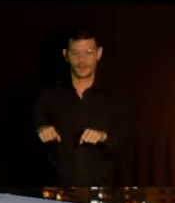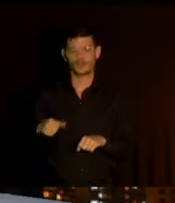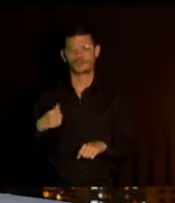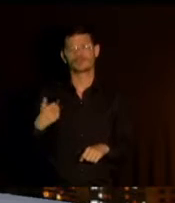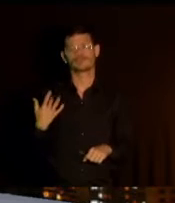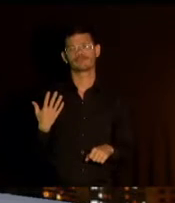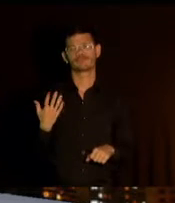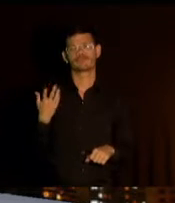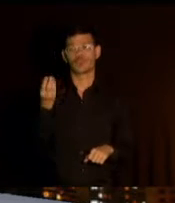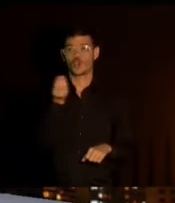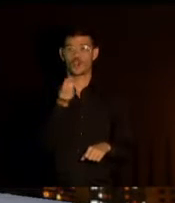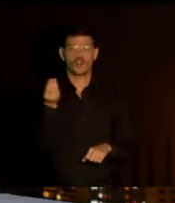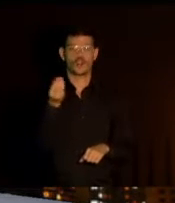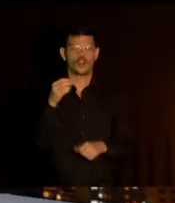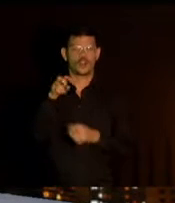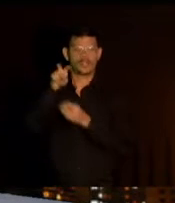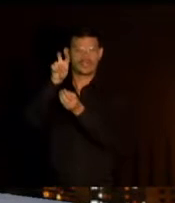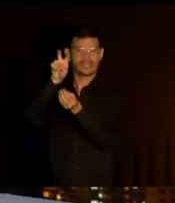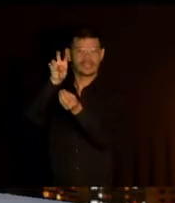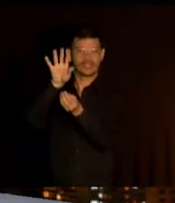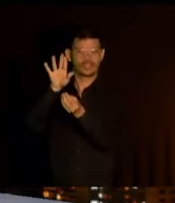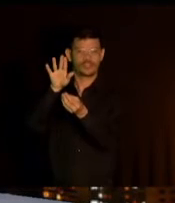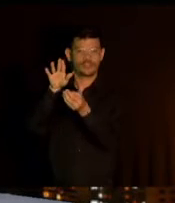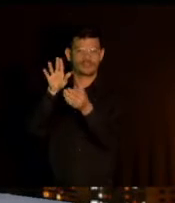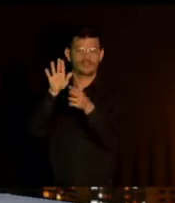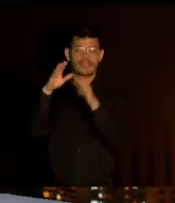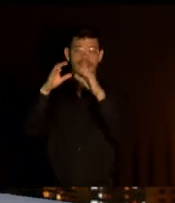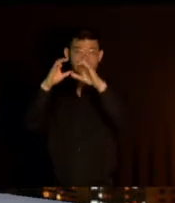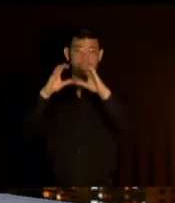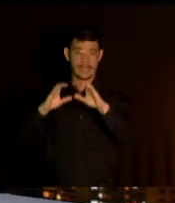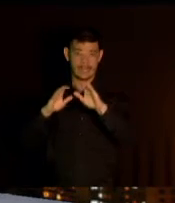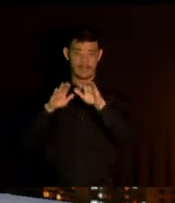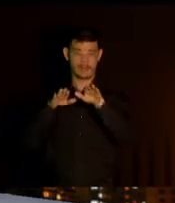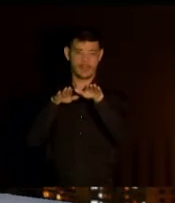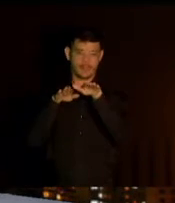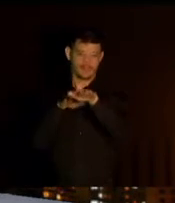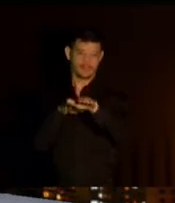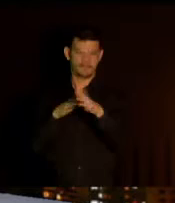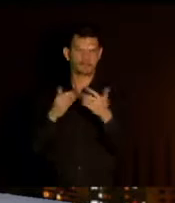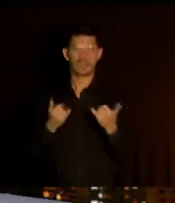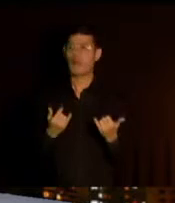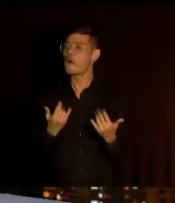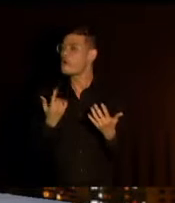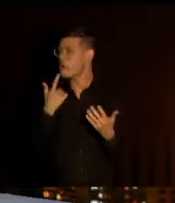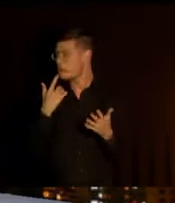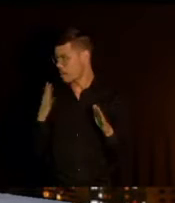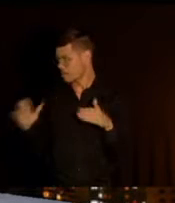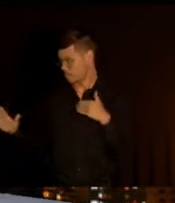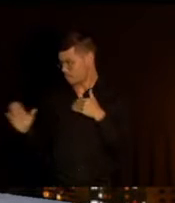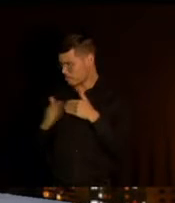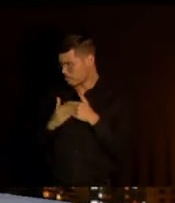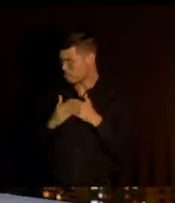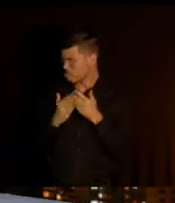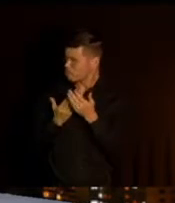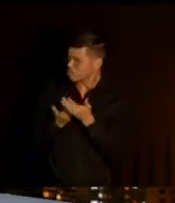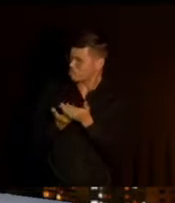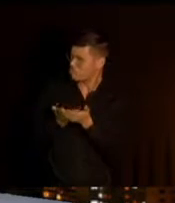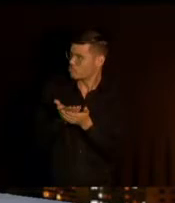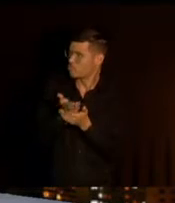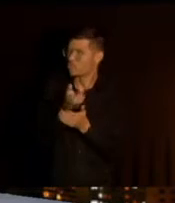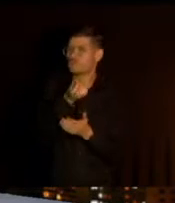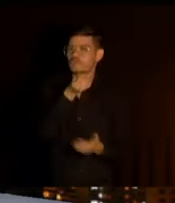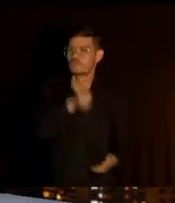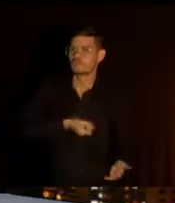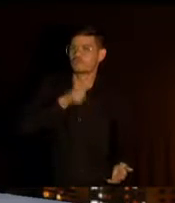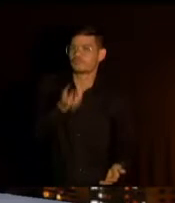la Comisión Séptima de la Cámara de Representantes, va a plenaria. ¿Qué podemos decir para cerrar, presidente, sobre este proyecto